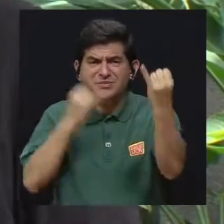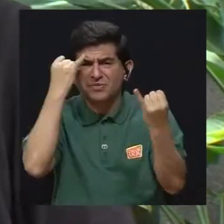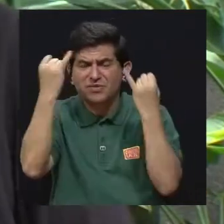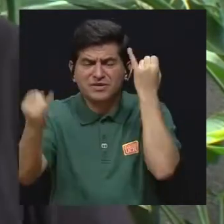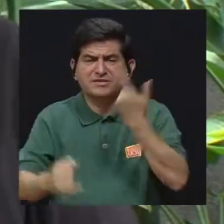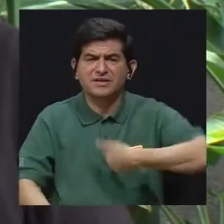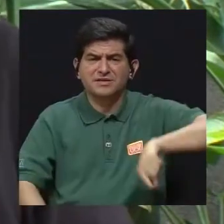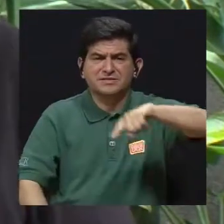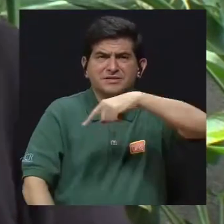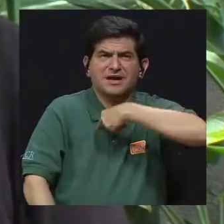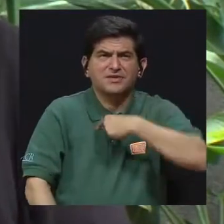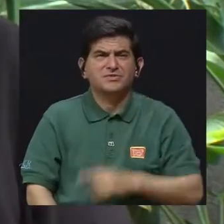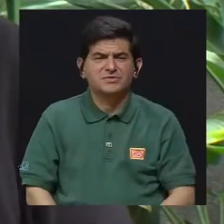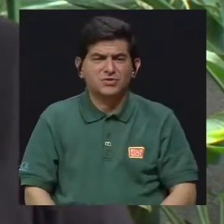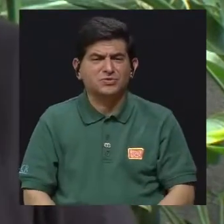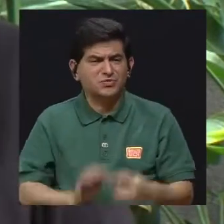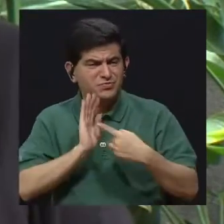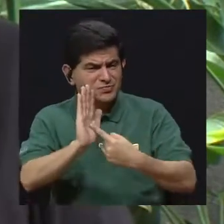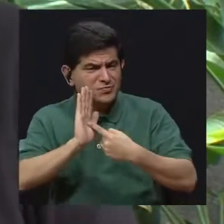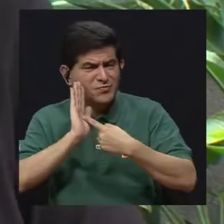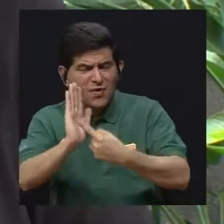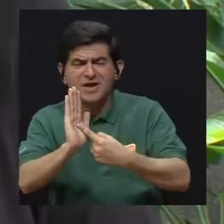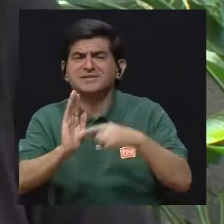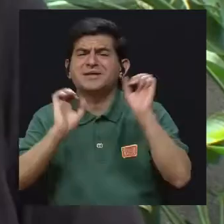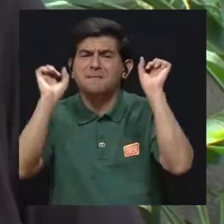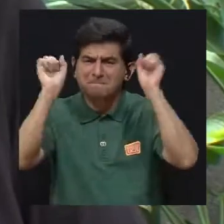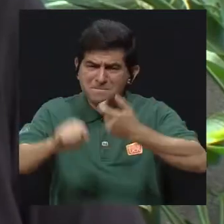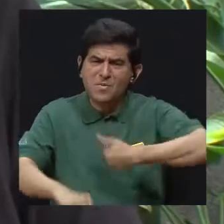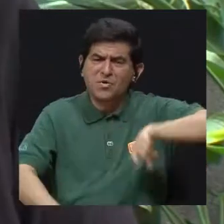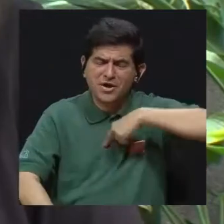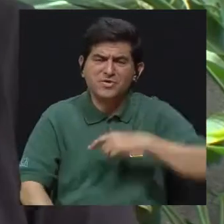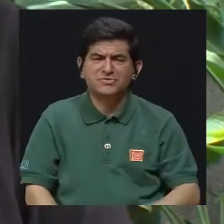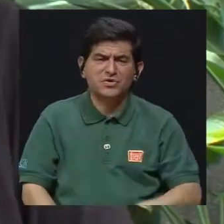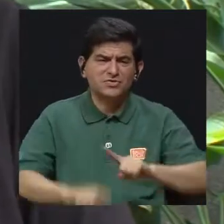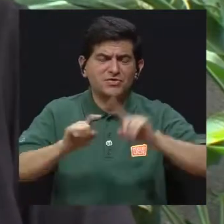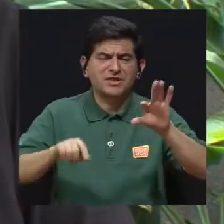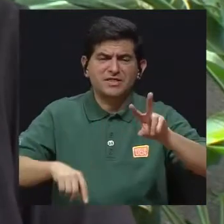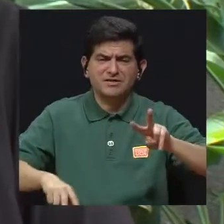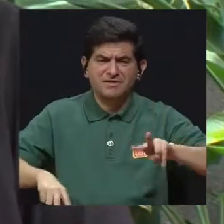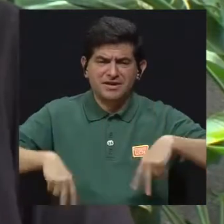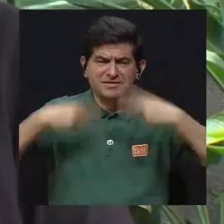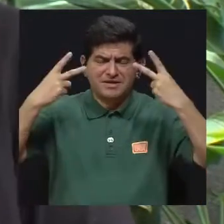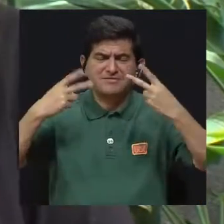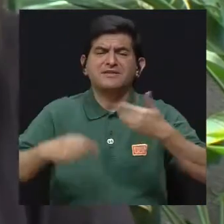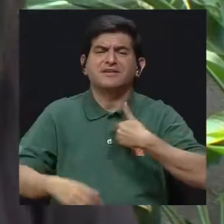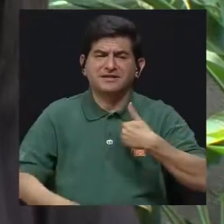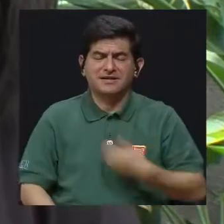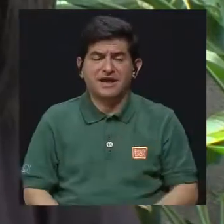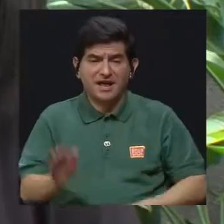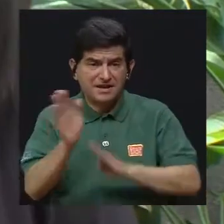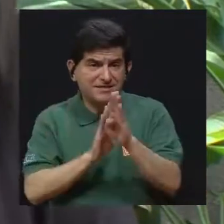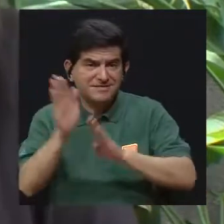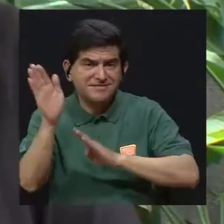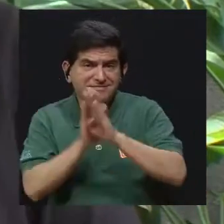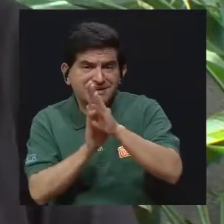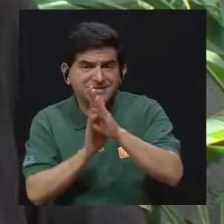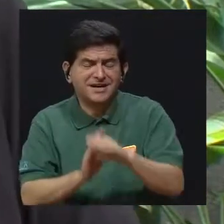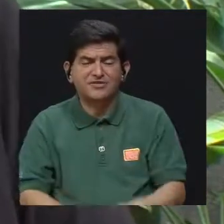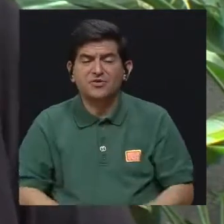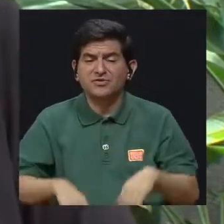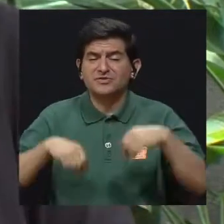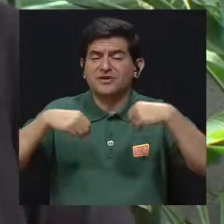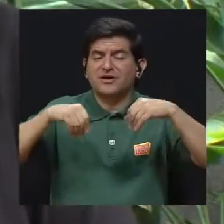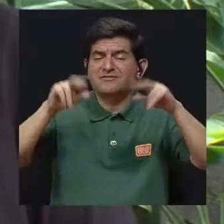iniciativas que nos están demostrando que podemos vivir de otra forma, que el desarrollo